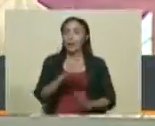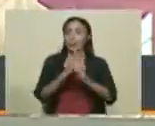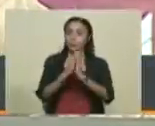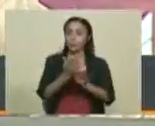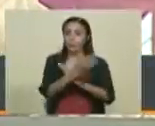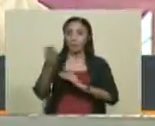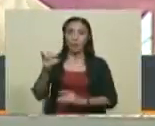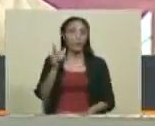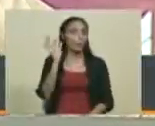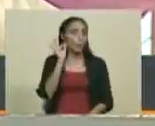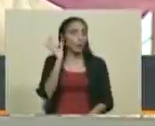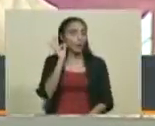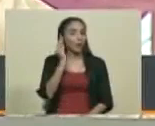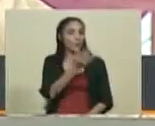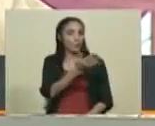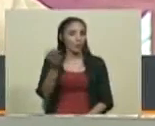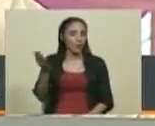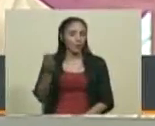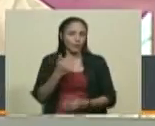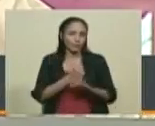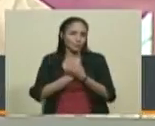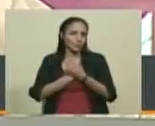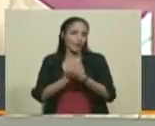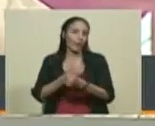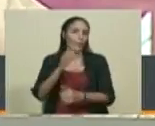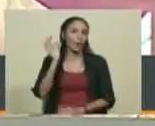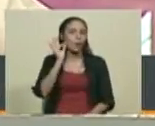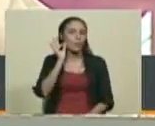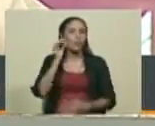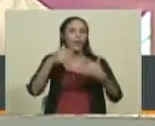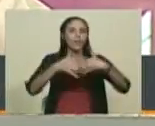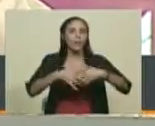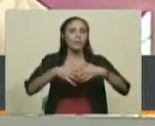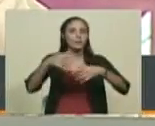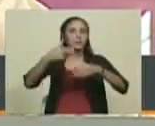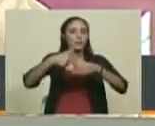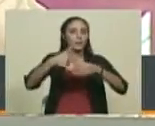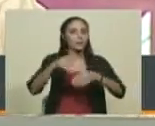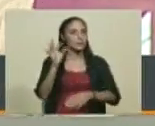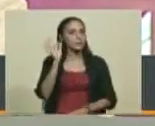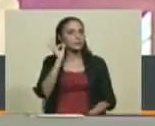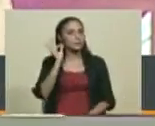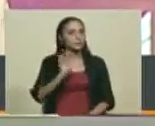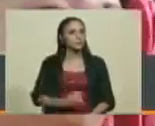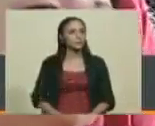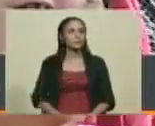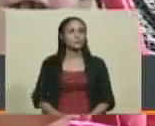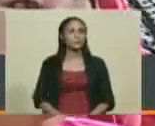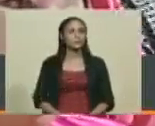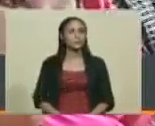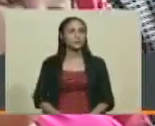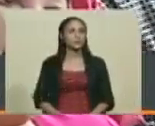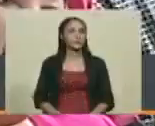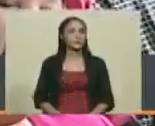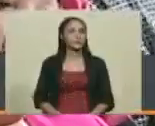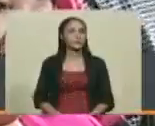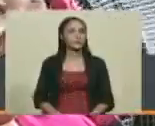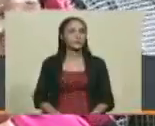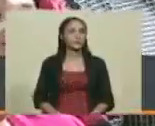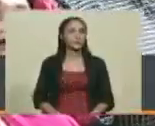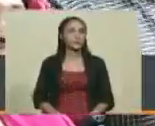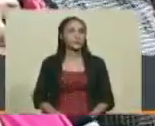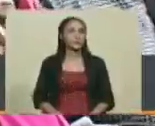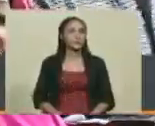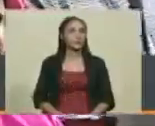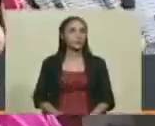mujeres. Miren, mujeres de PDVSA. Les voy a decir algo. Que los hombres